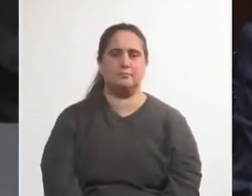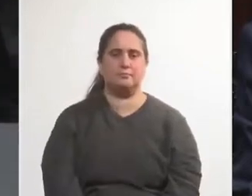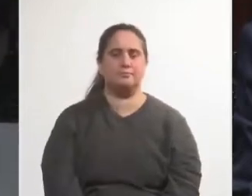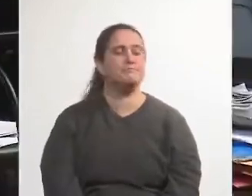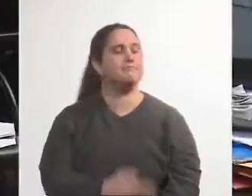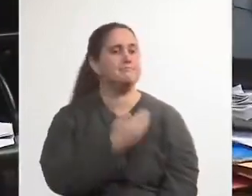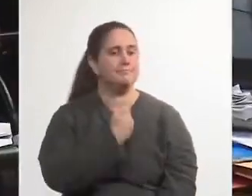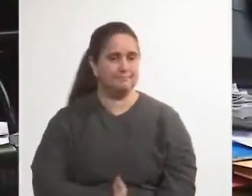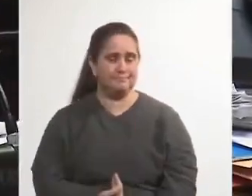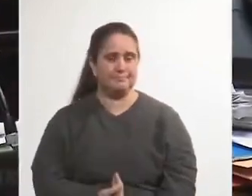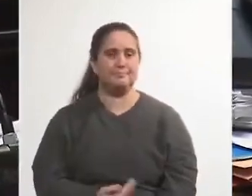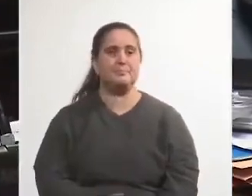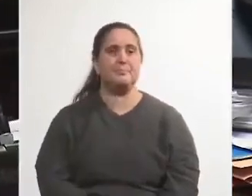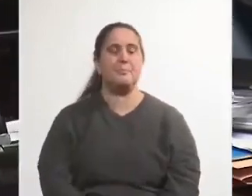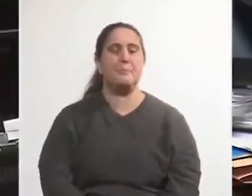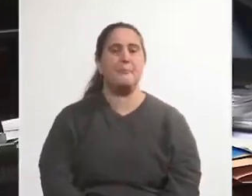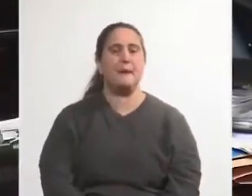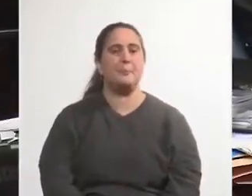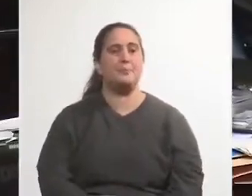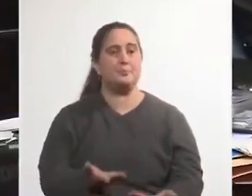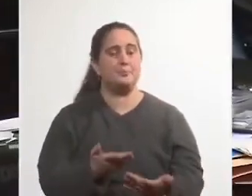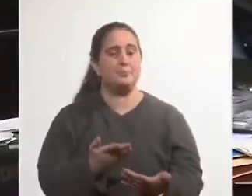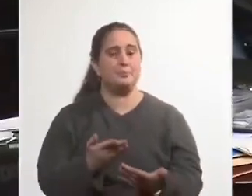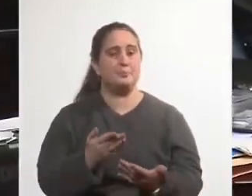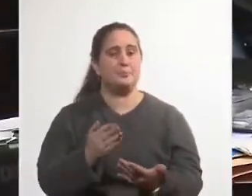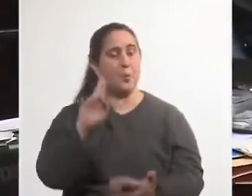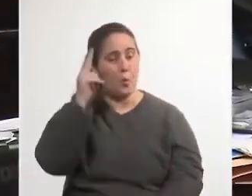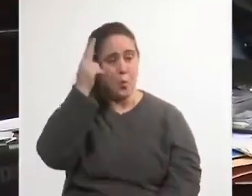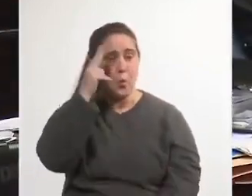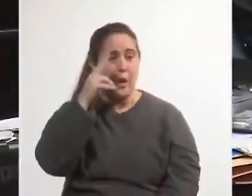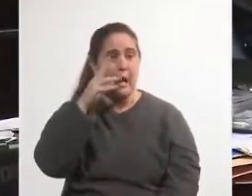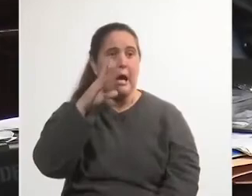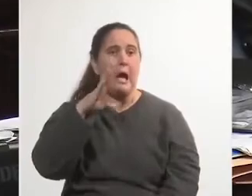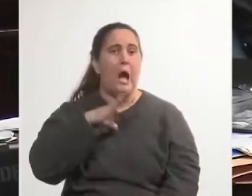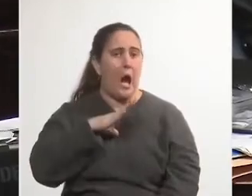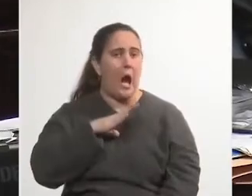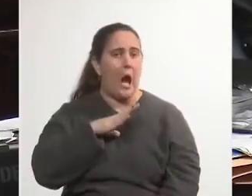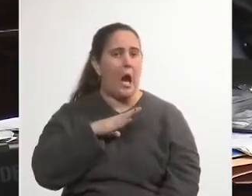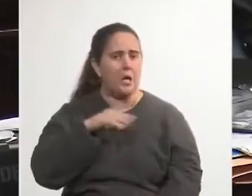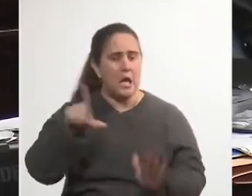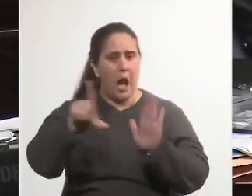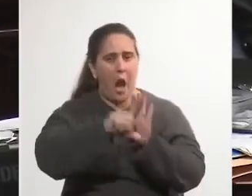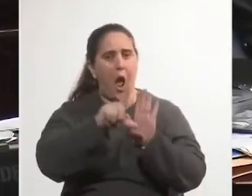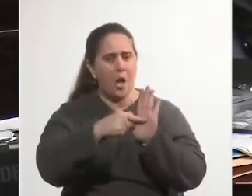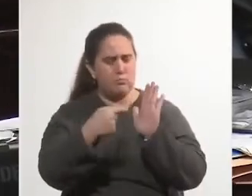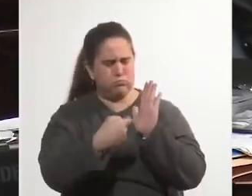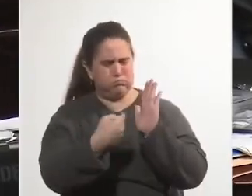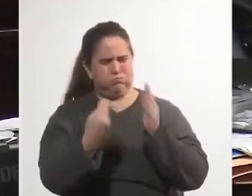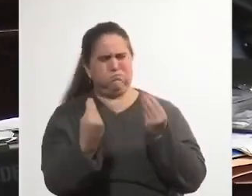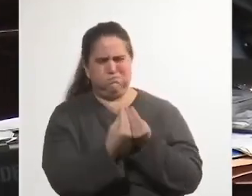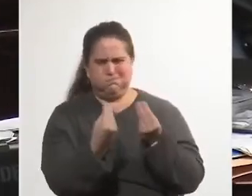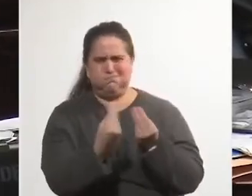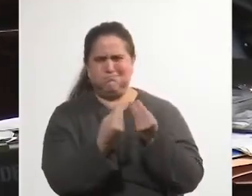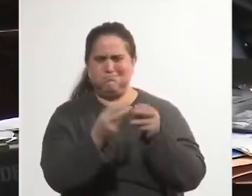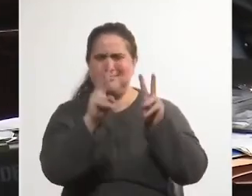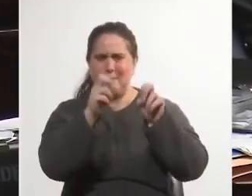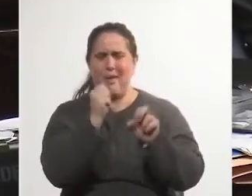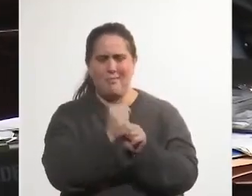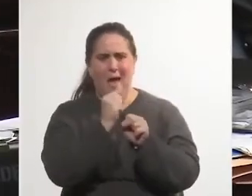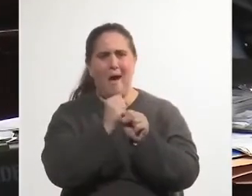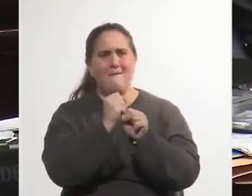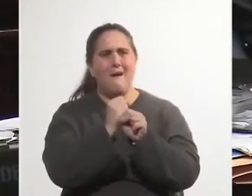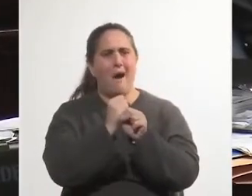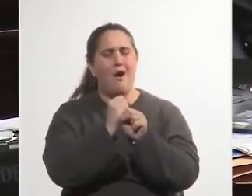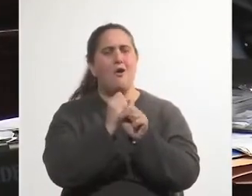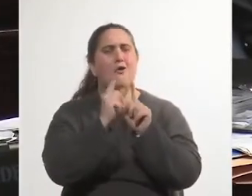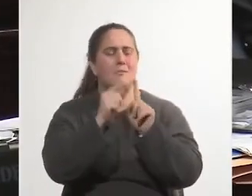Señora Presidenta, el país tiene una voluminosa legislación en materia laboral y de